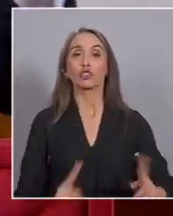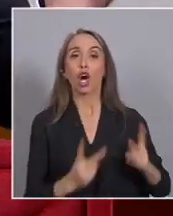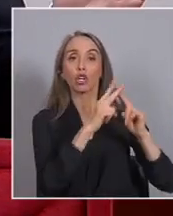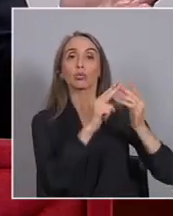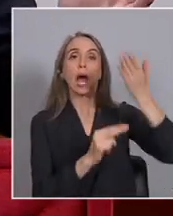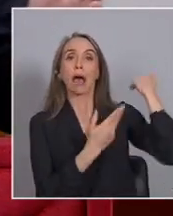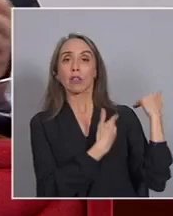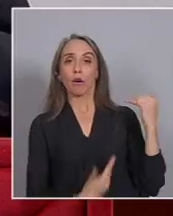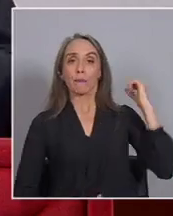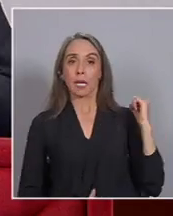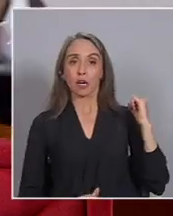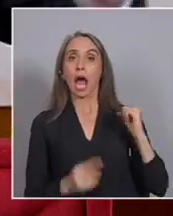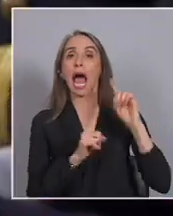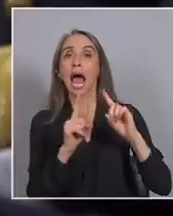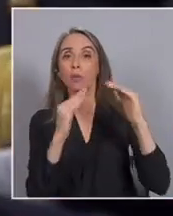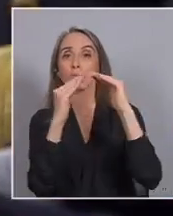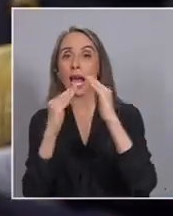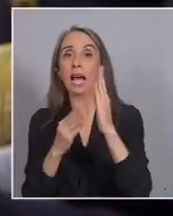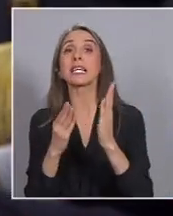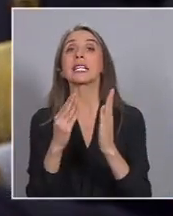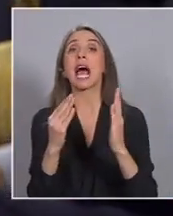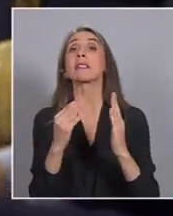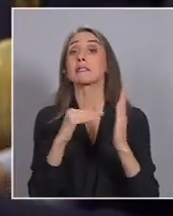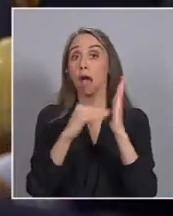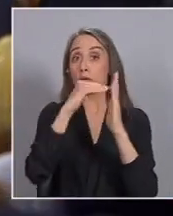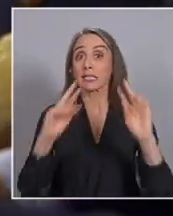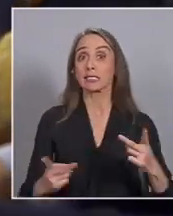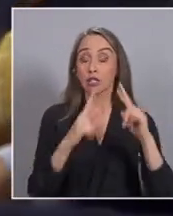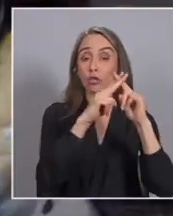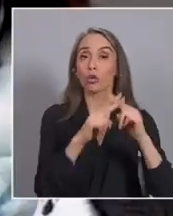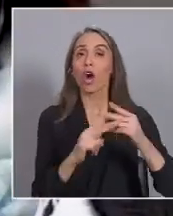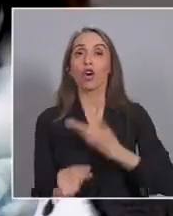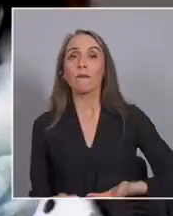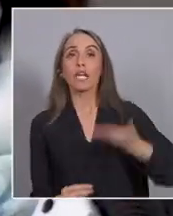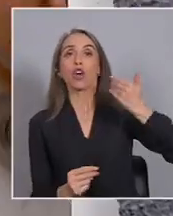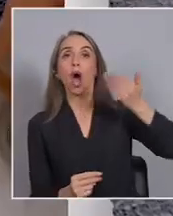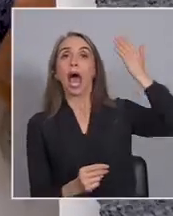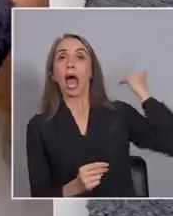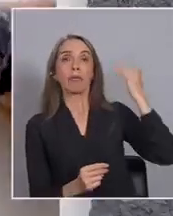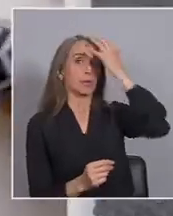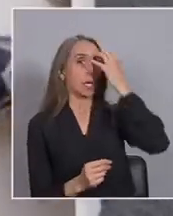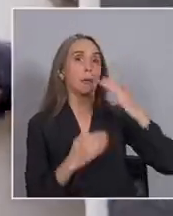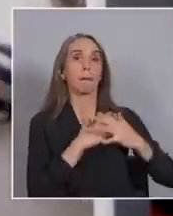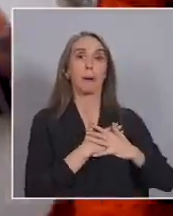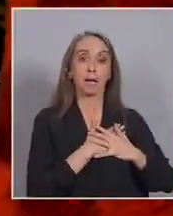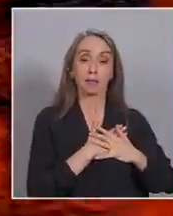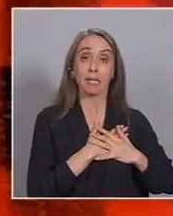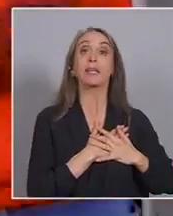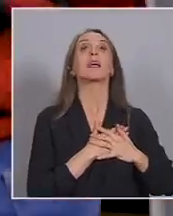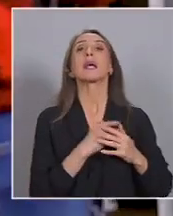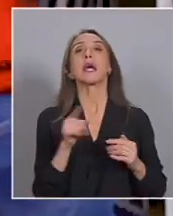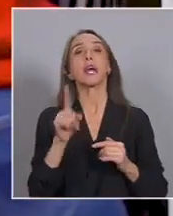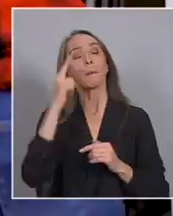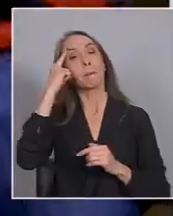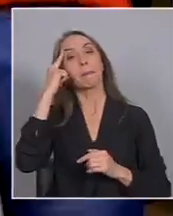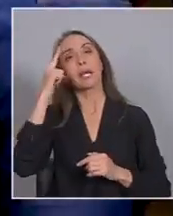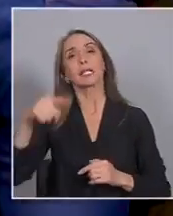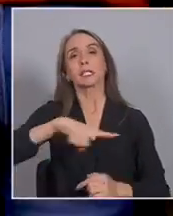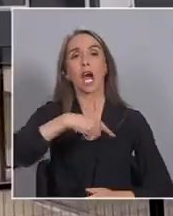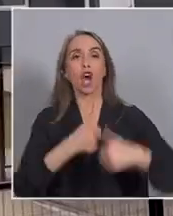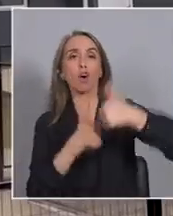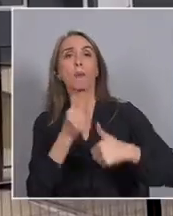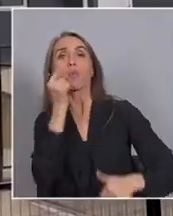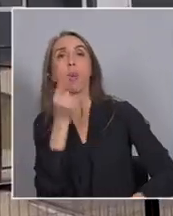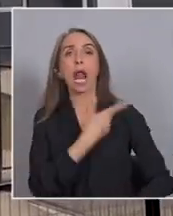incluso algunas en el gobierno anteanterior. Y eso es importante decirlo justamente para que en estos temas no haya competencia entre